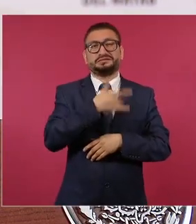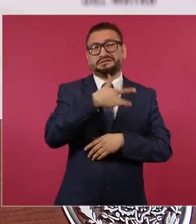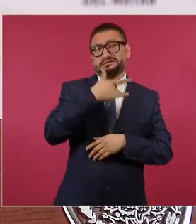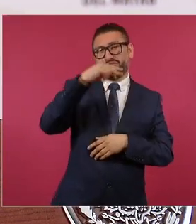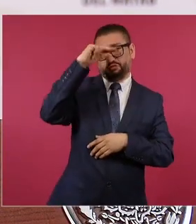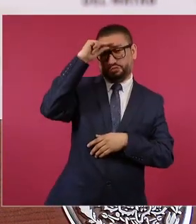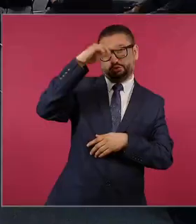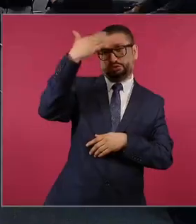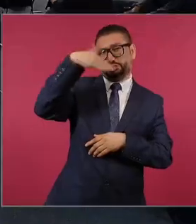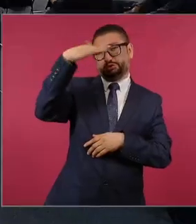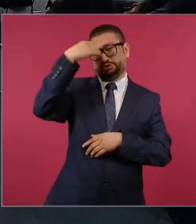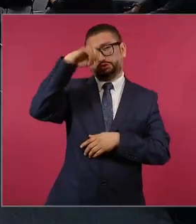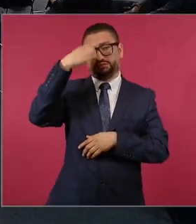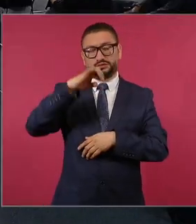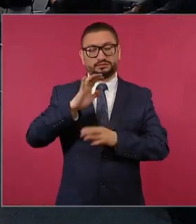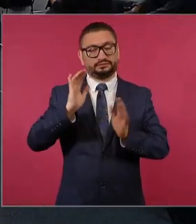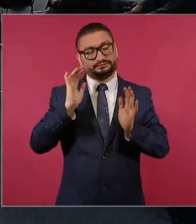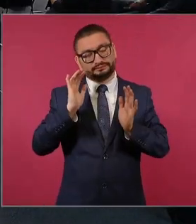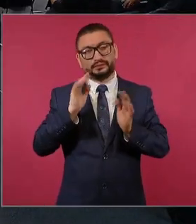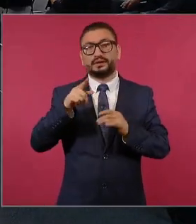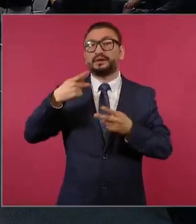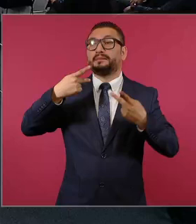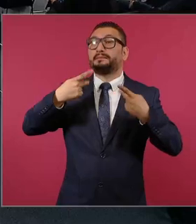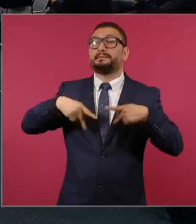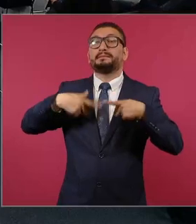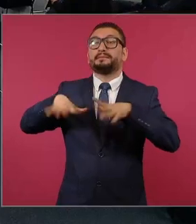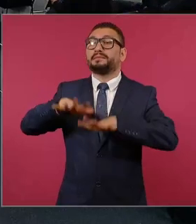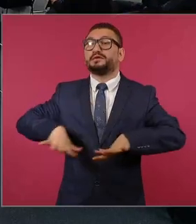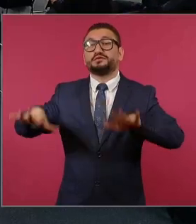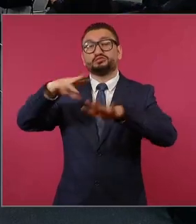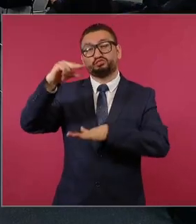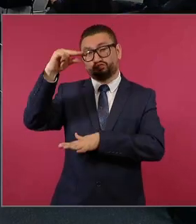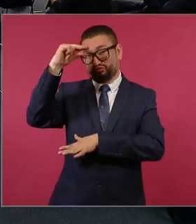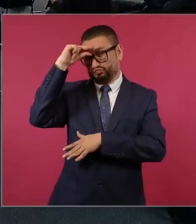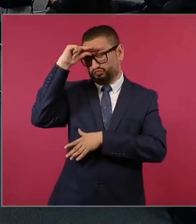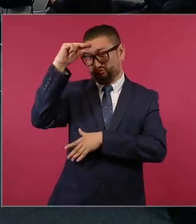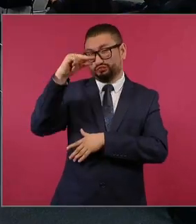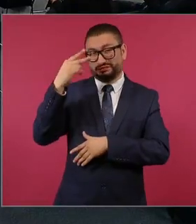sabiondos, el pueblo es sabio,